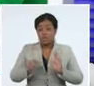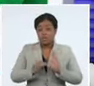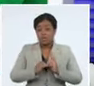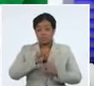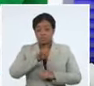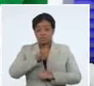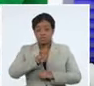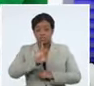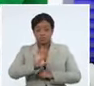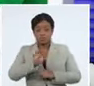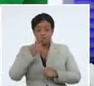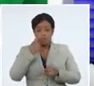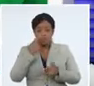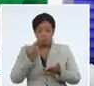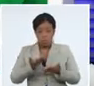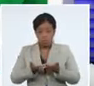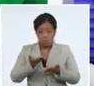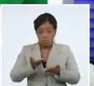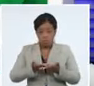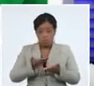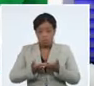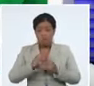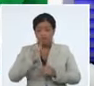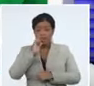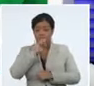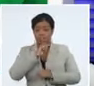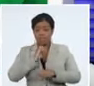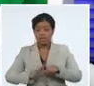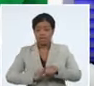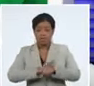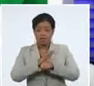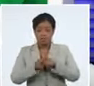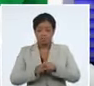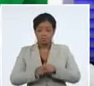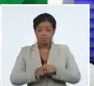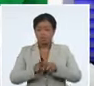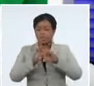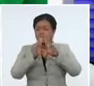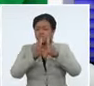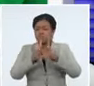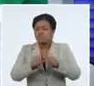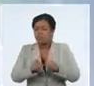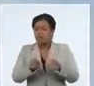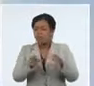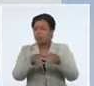28.128 muestras procesadas para la COVID, permitió diagnosticar